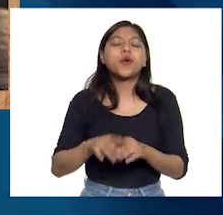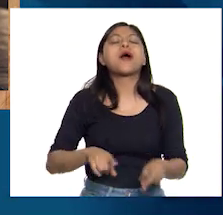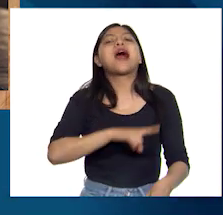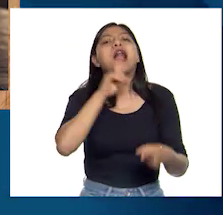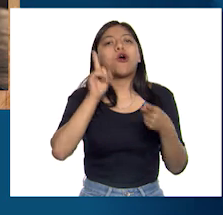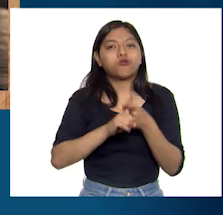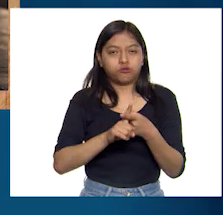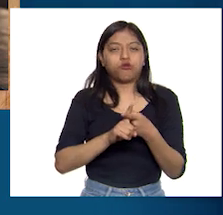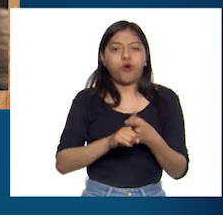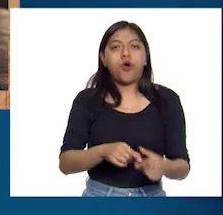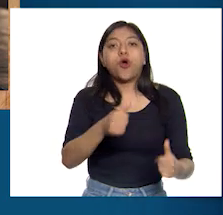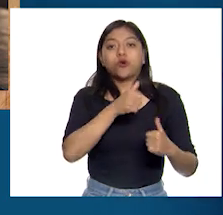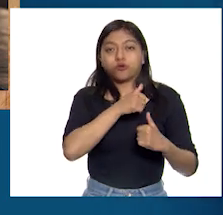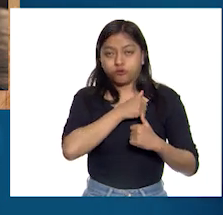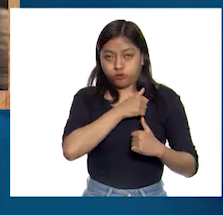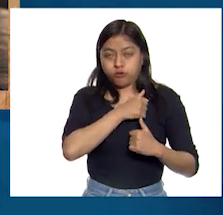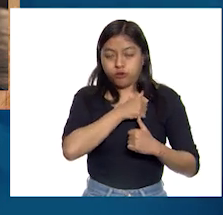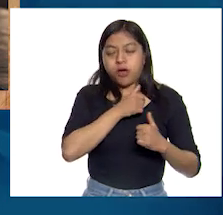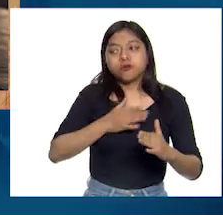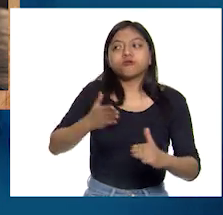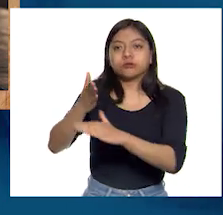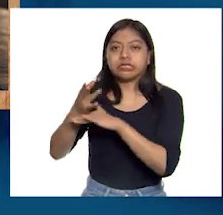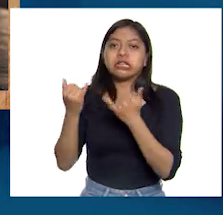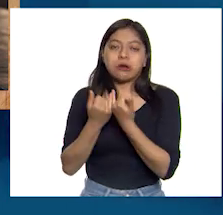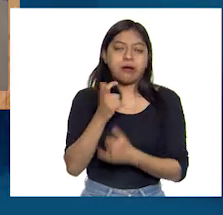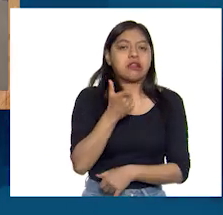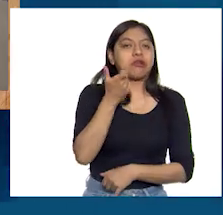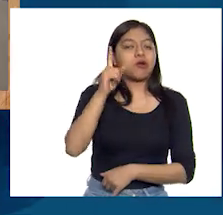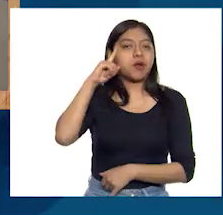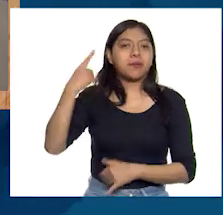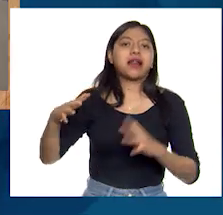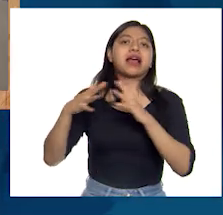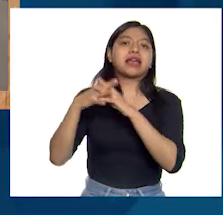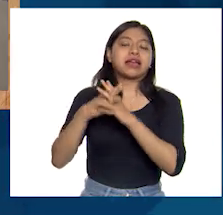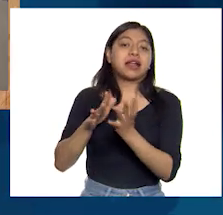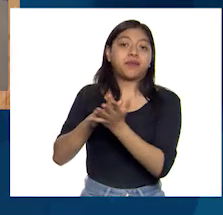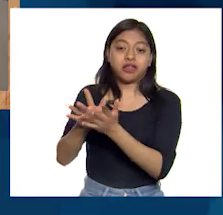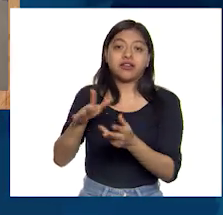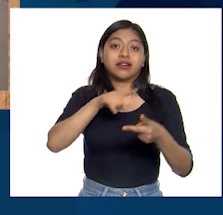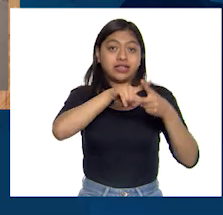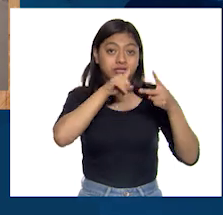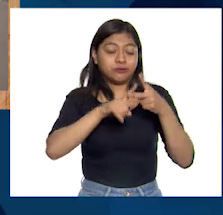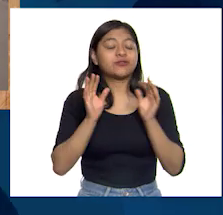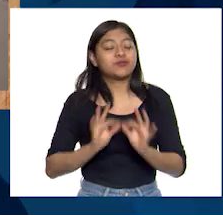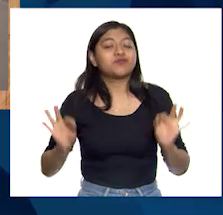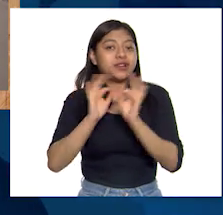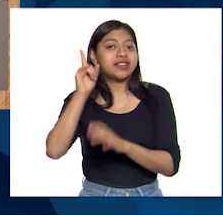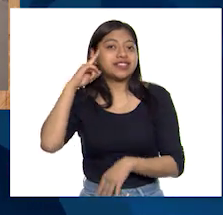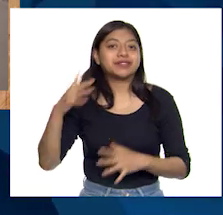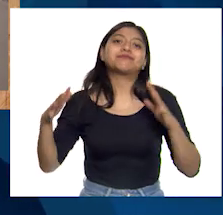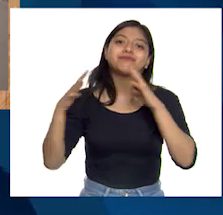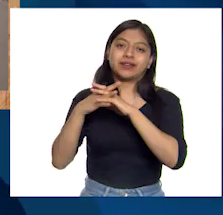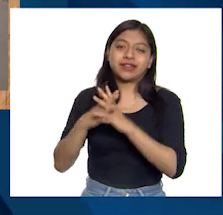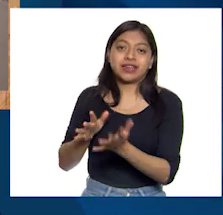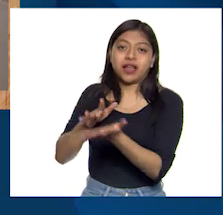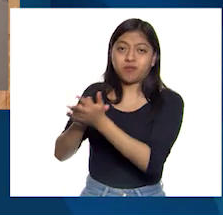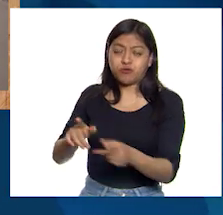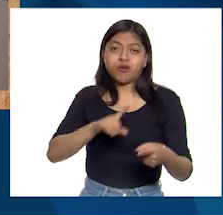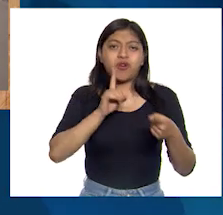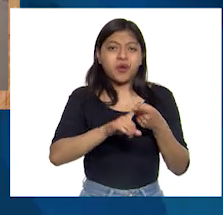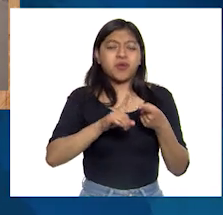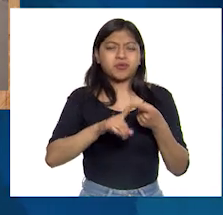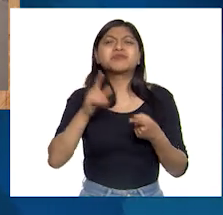campo militar, por el otro, desde un campo económico, ambos muy importantes y trascendentales para la guerra. En el campo militar,